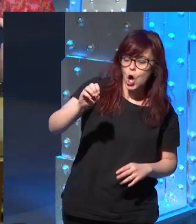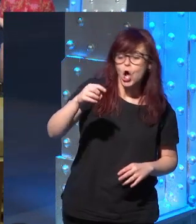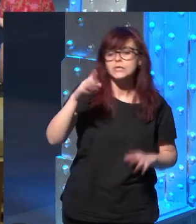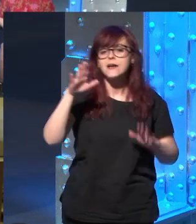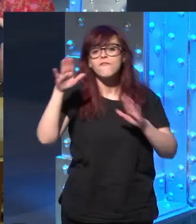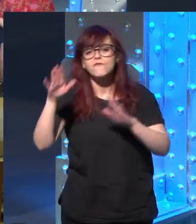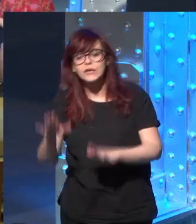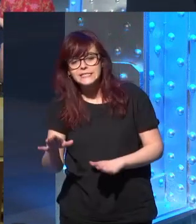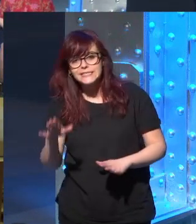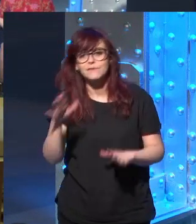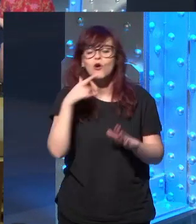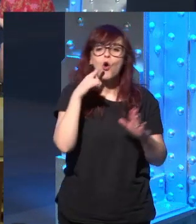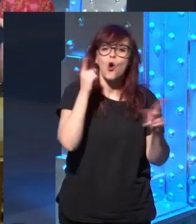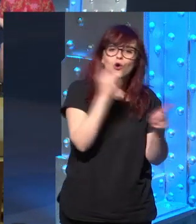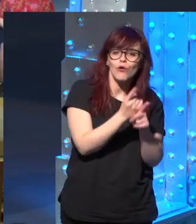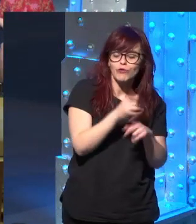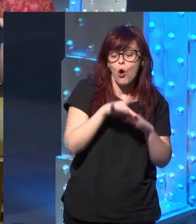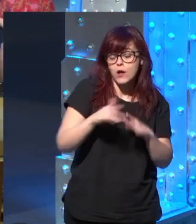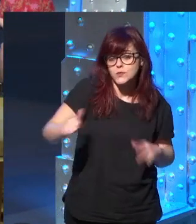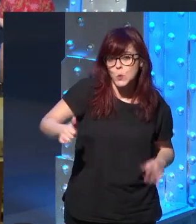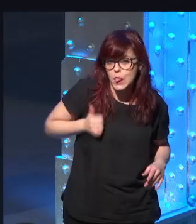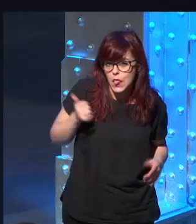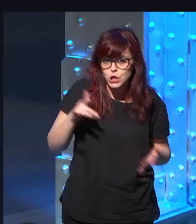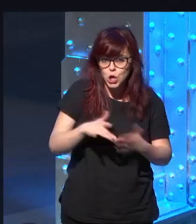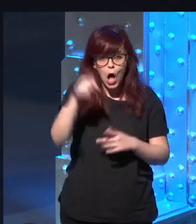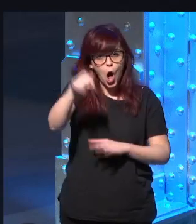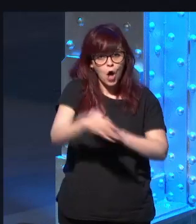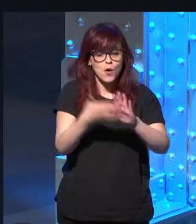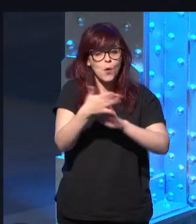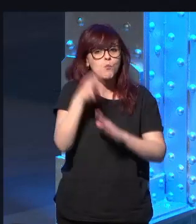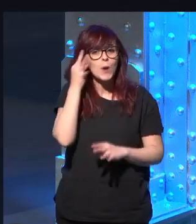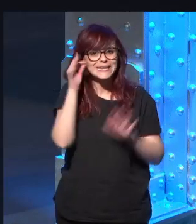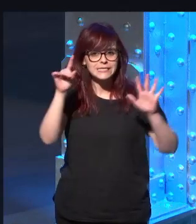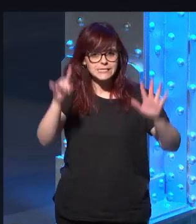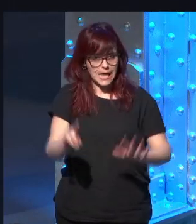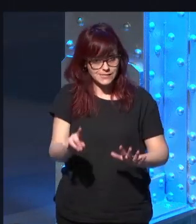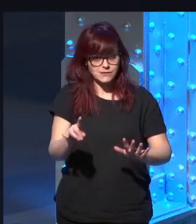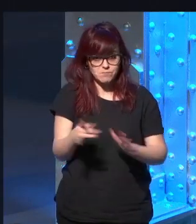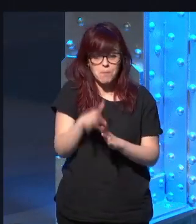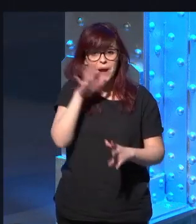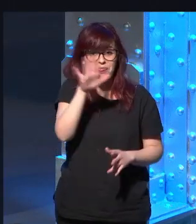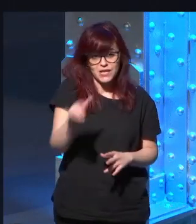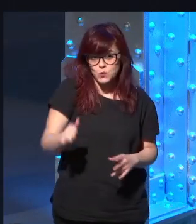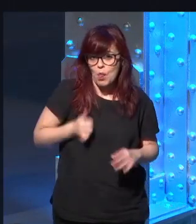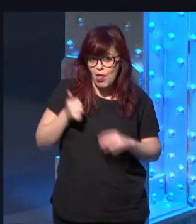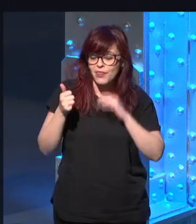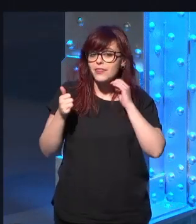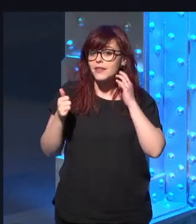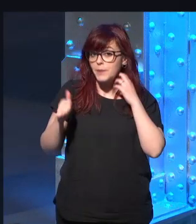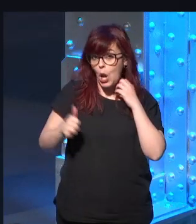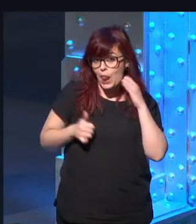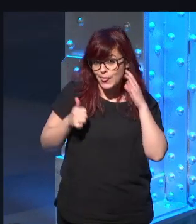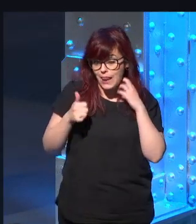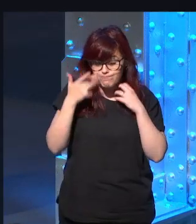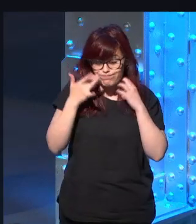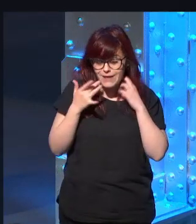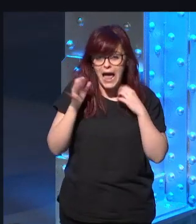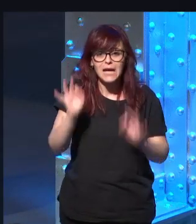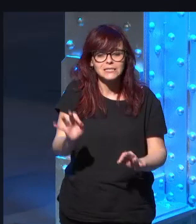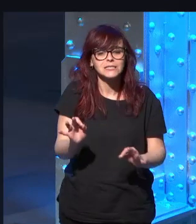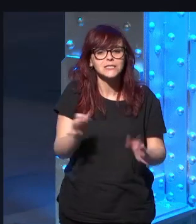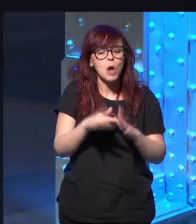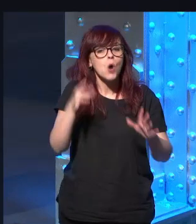es justo una casualidad que hoy estamos aquí seis mujeres, y cuando digo es una casualidad es literal,